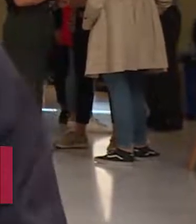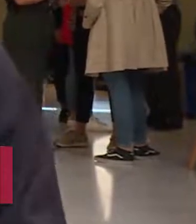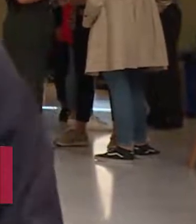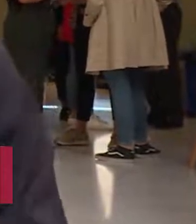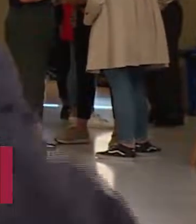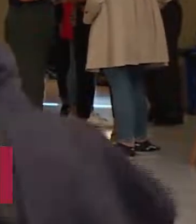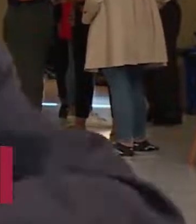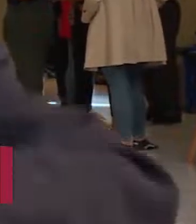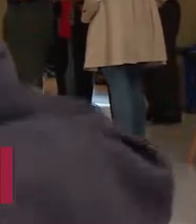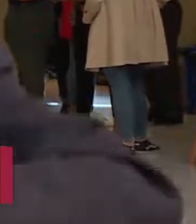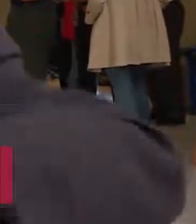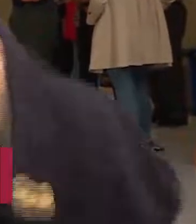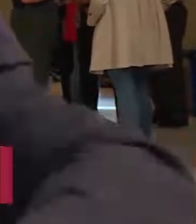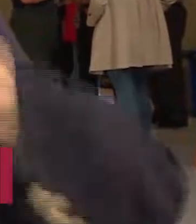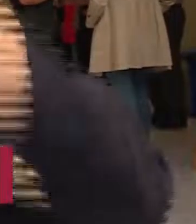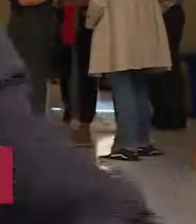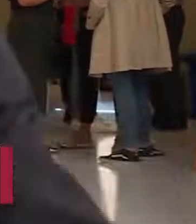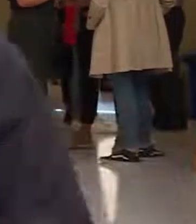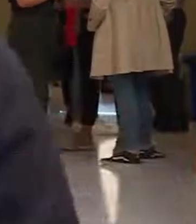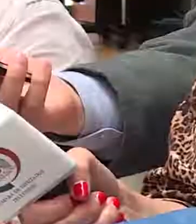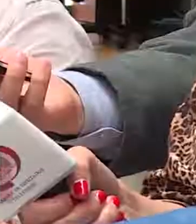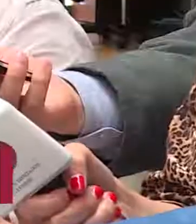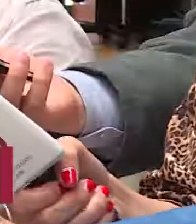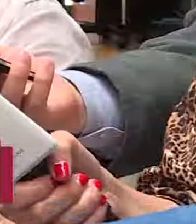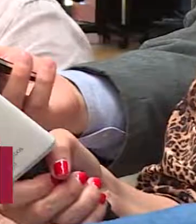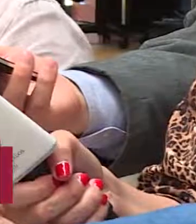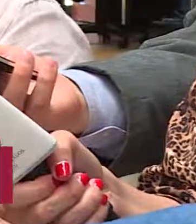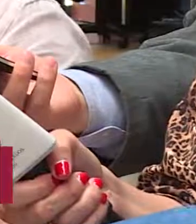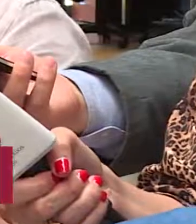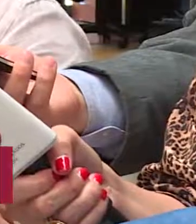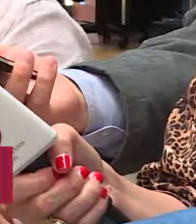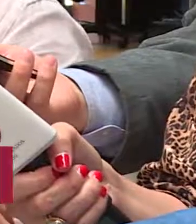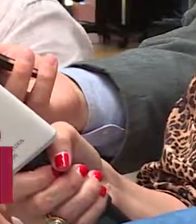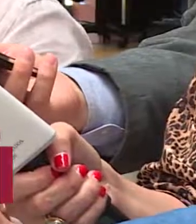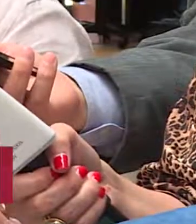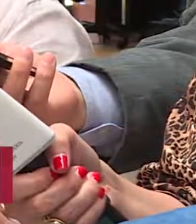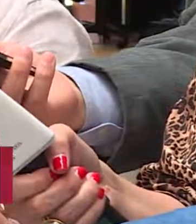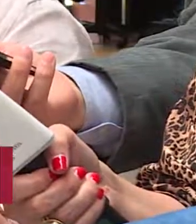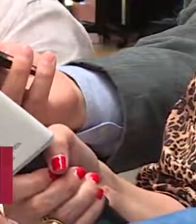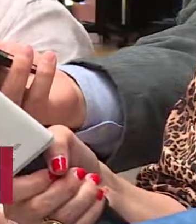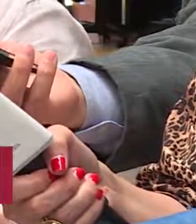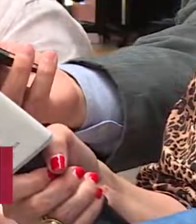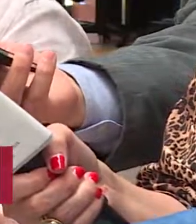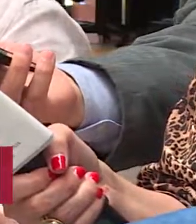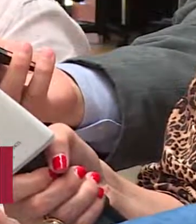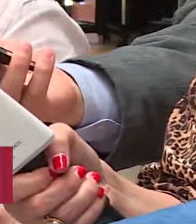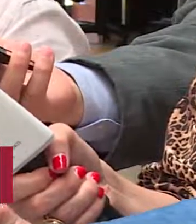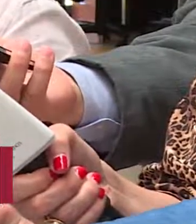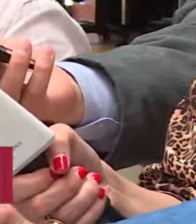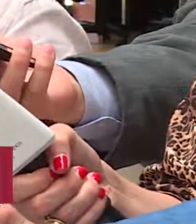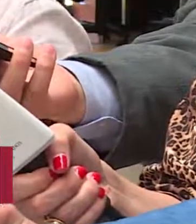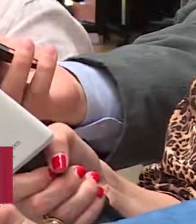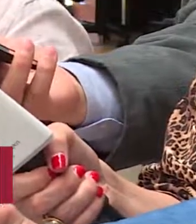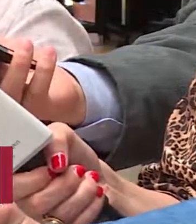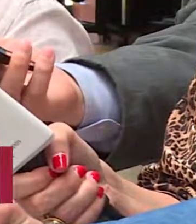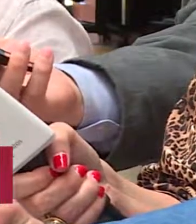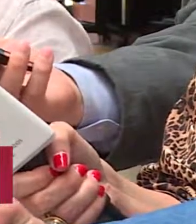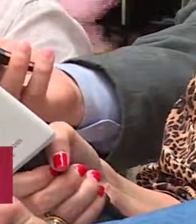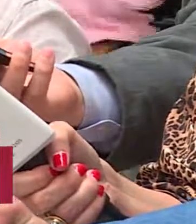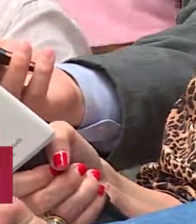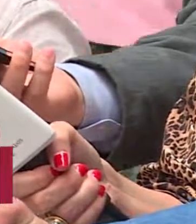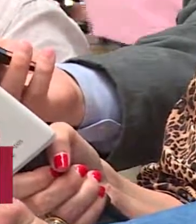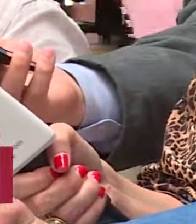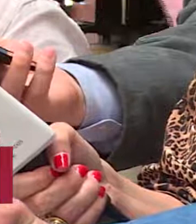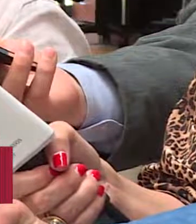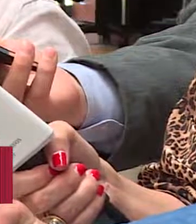yo lo nomino como incitación al odio. La incitación al odio, que es la segunda figura que estamos tipificando,